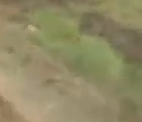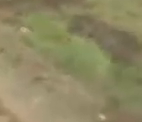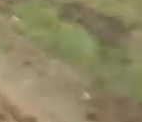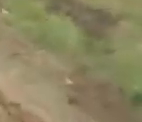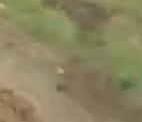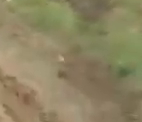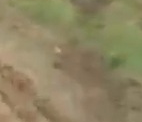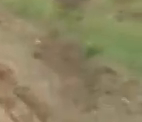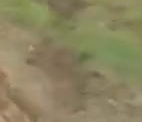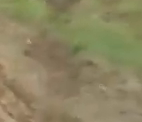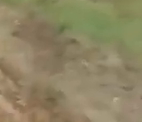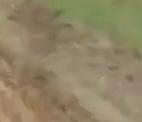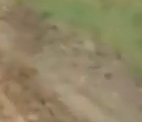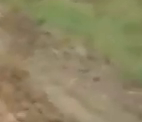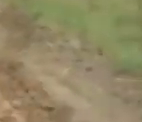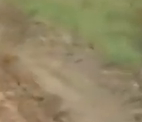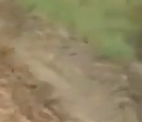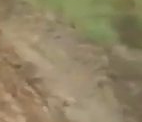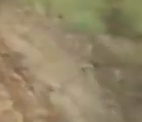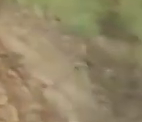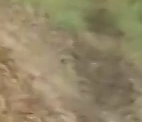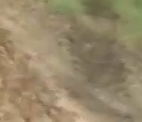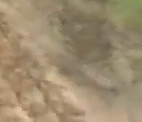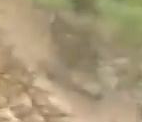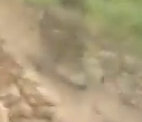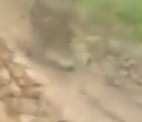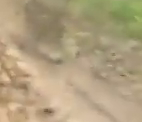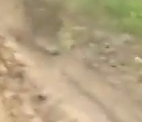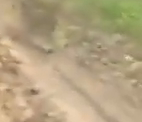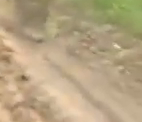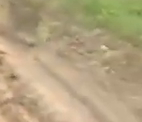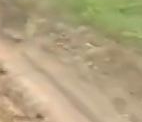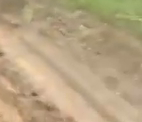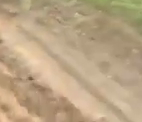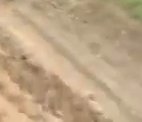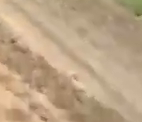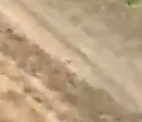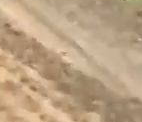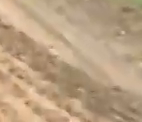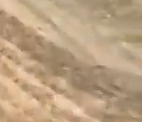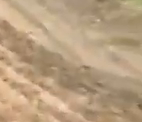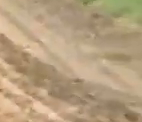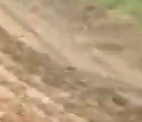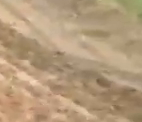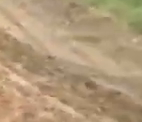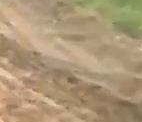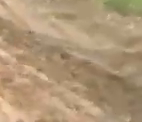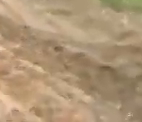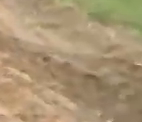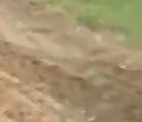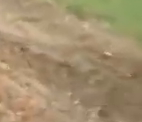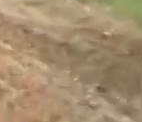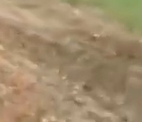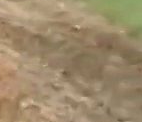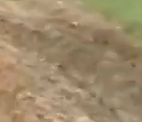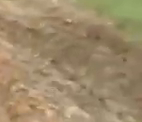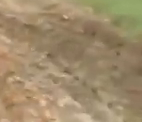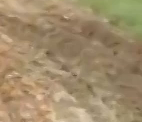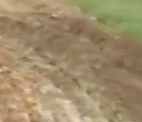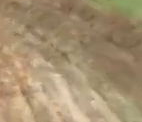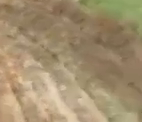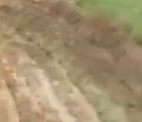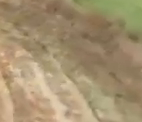Chávez y con el objeto de producir, procesar y distribuir productos agropecuarios para satisfacer las demandas del cuerpo